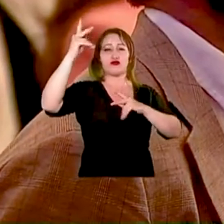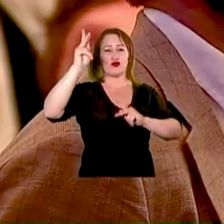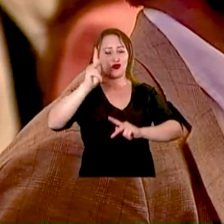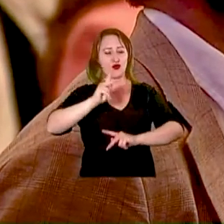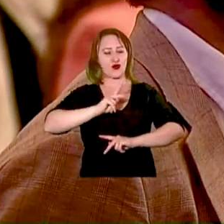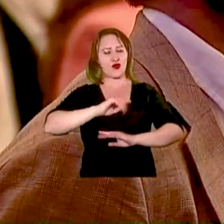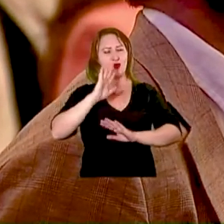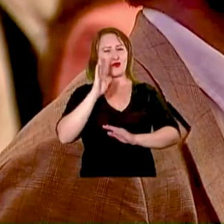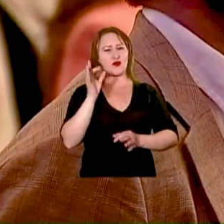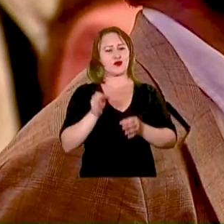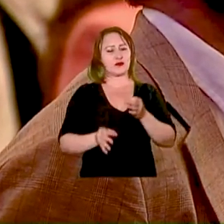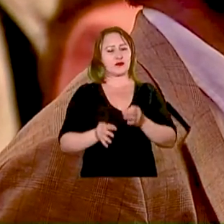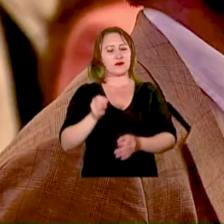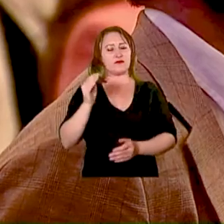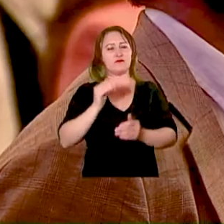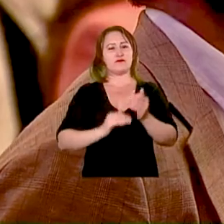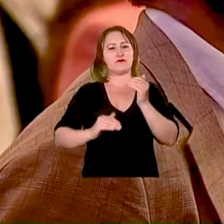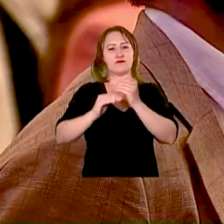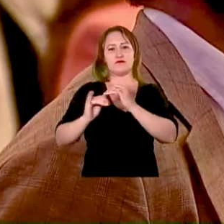en justicia e